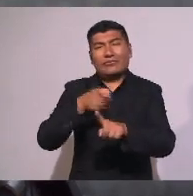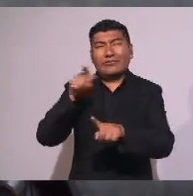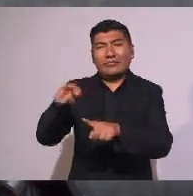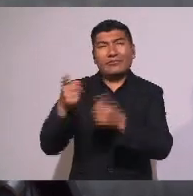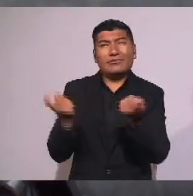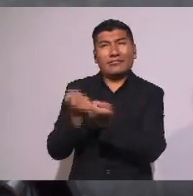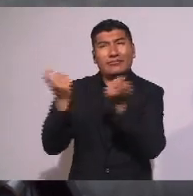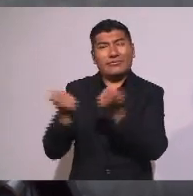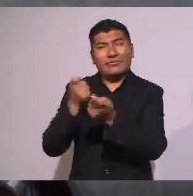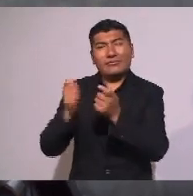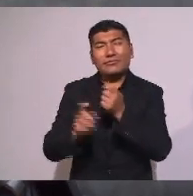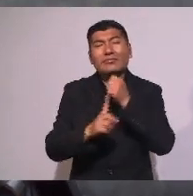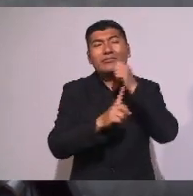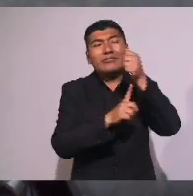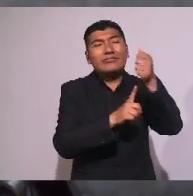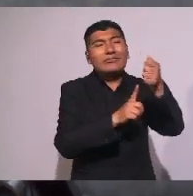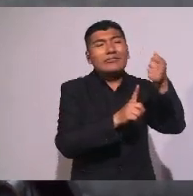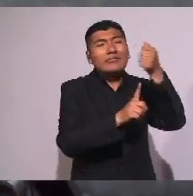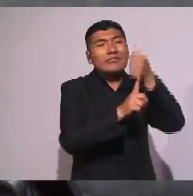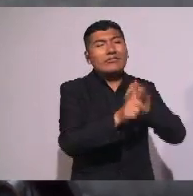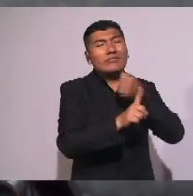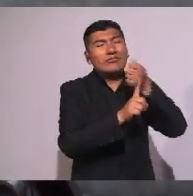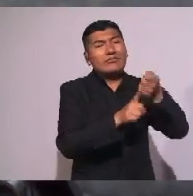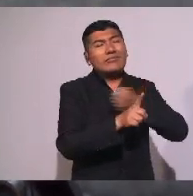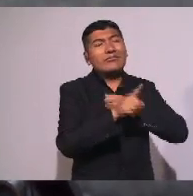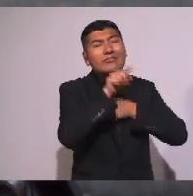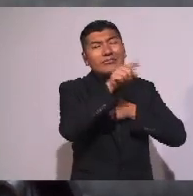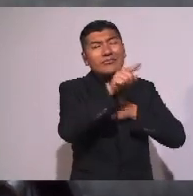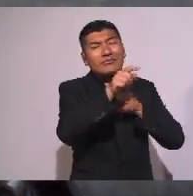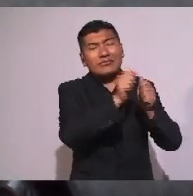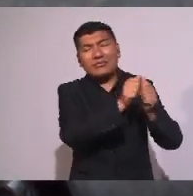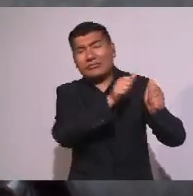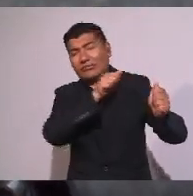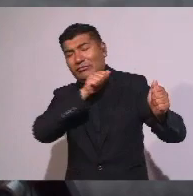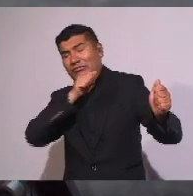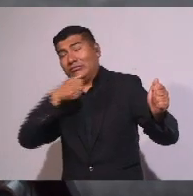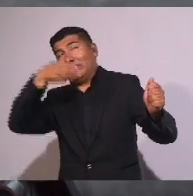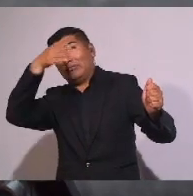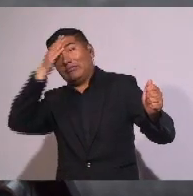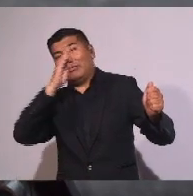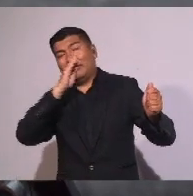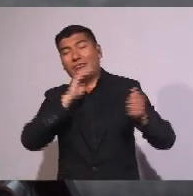pecado, luchar contra esa situación de estar lejos de Dios?